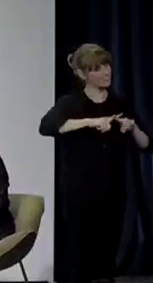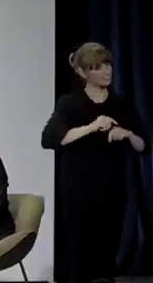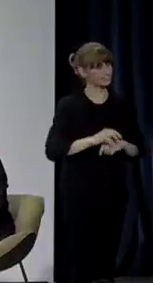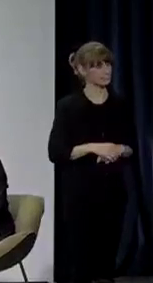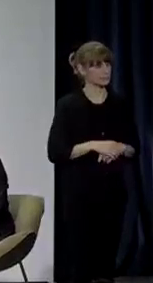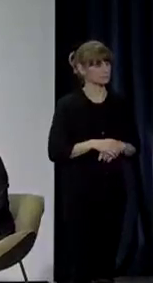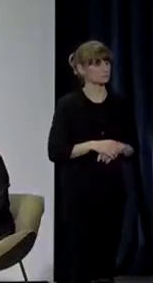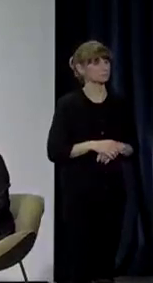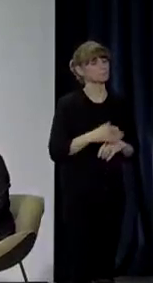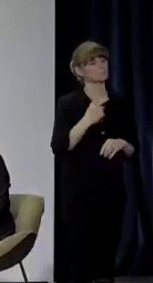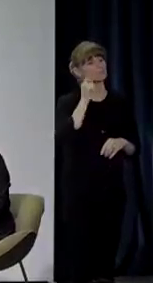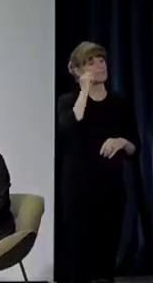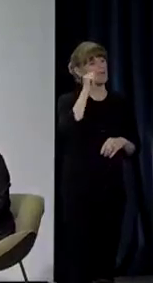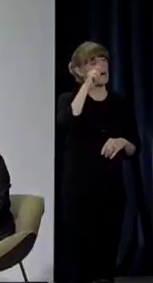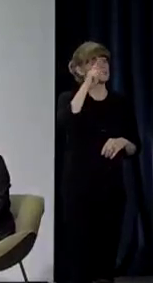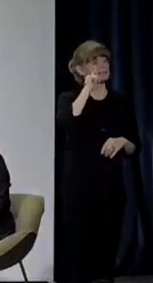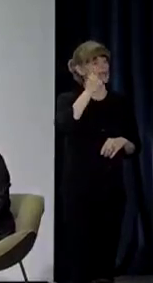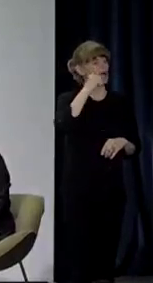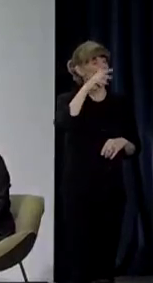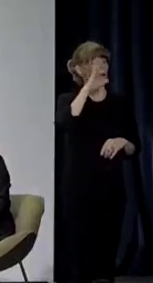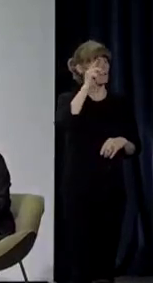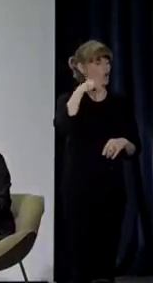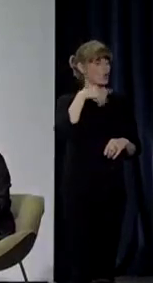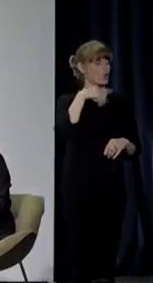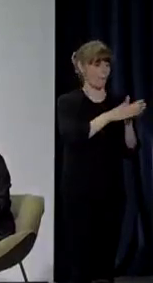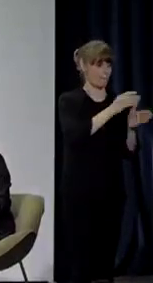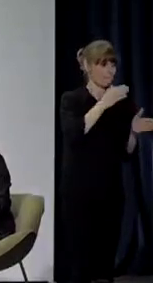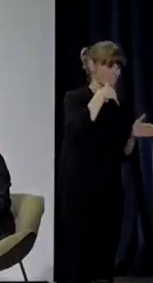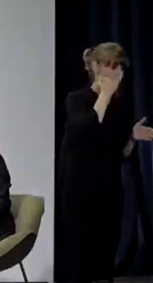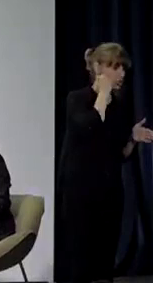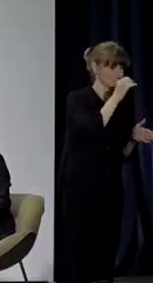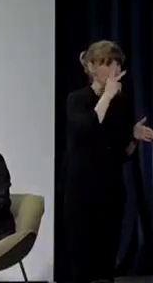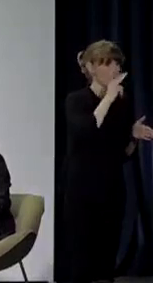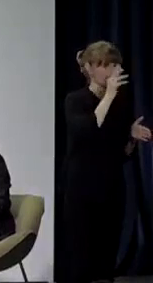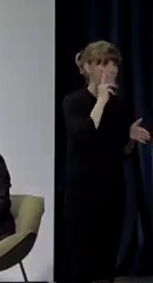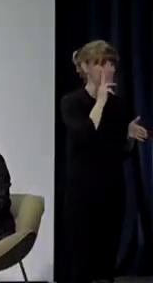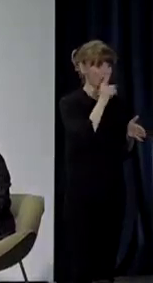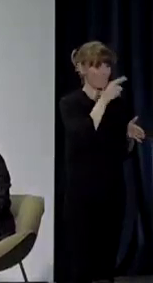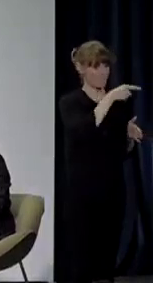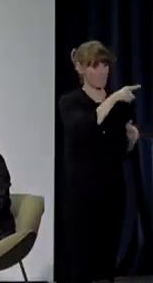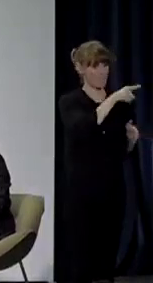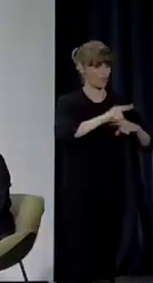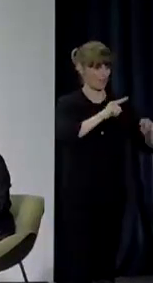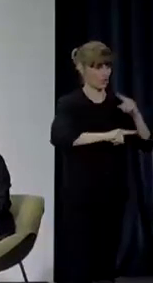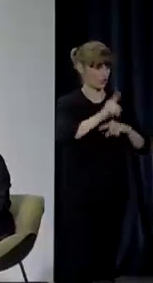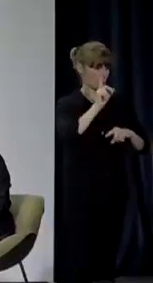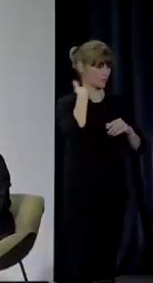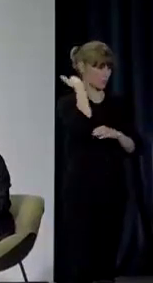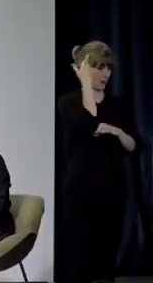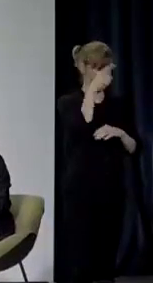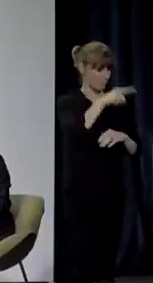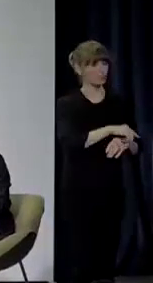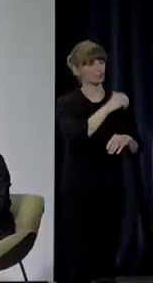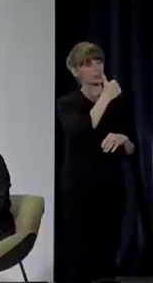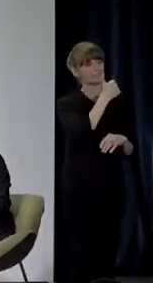Iván García del Blanco es miembro del Parlamento Europeo desde mayo de 2019. Como coordinador del grupo CID en la Comisión